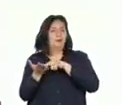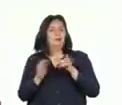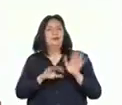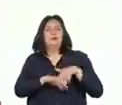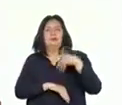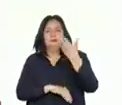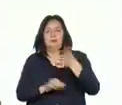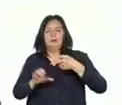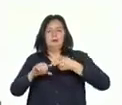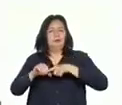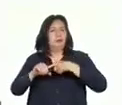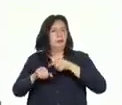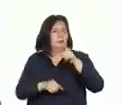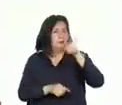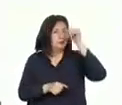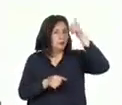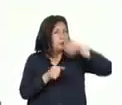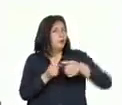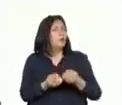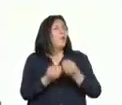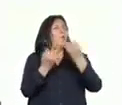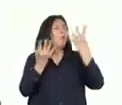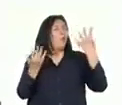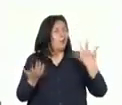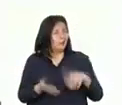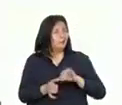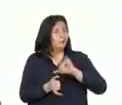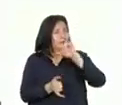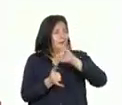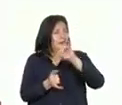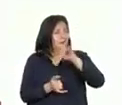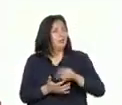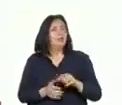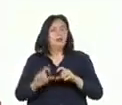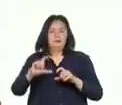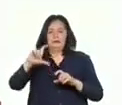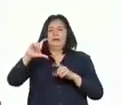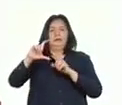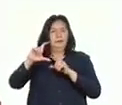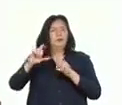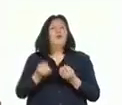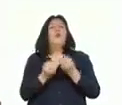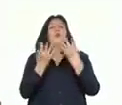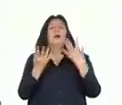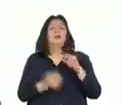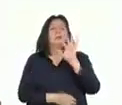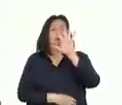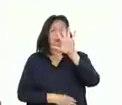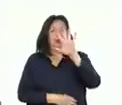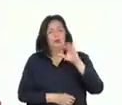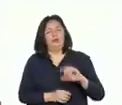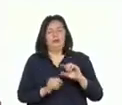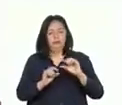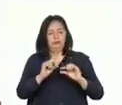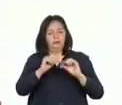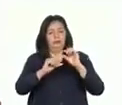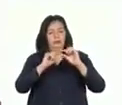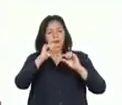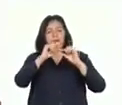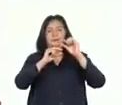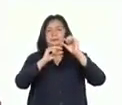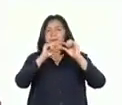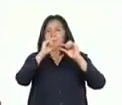un tajador. ¿Recuerdan cuánto medía el tajador? El tajador medía 5 cuadraditos, es